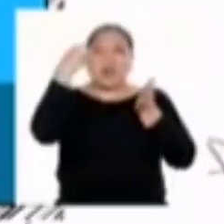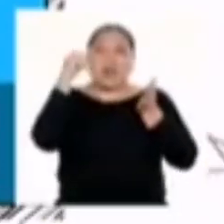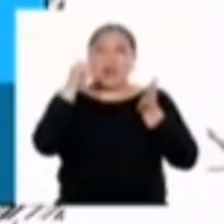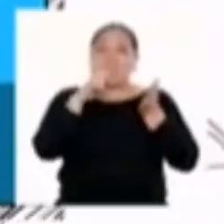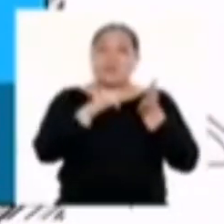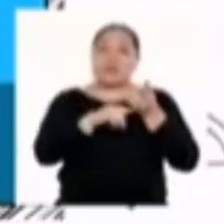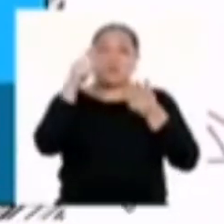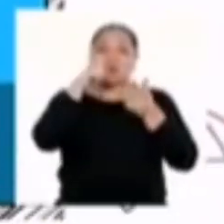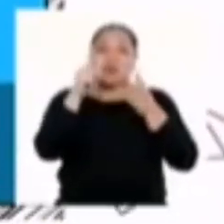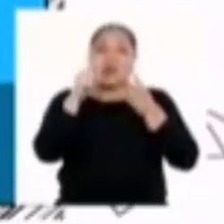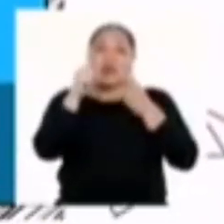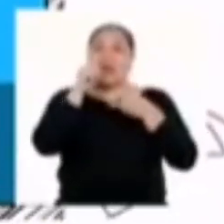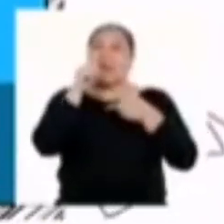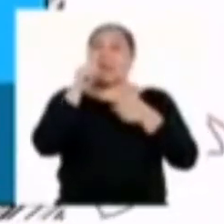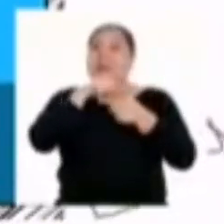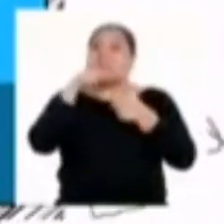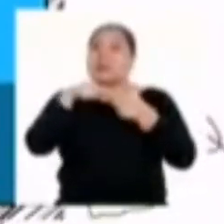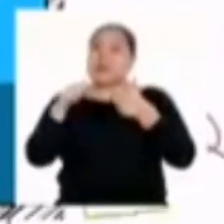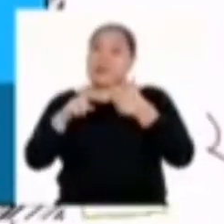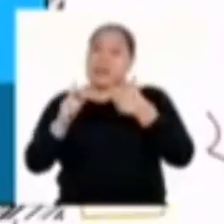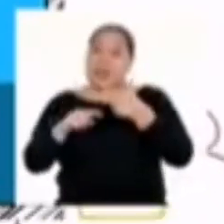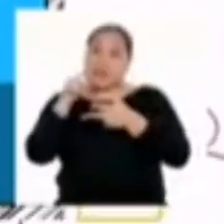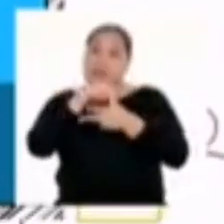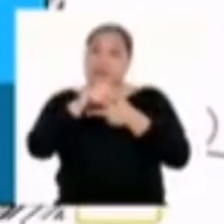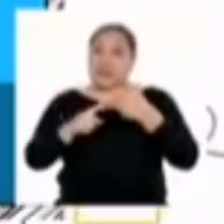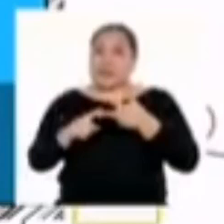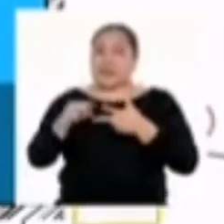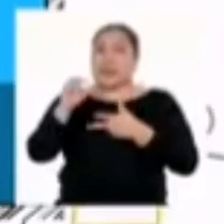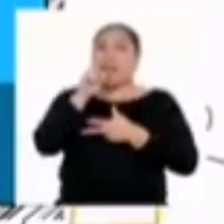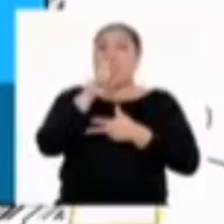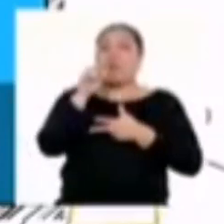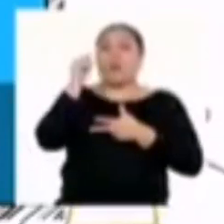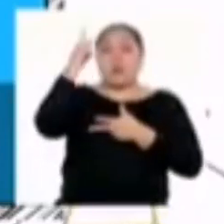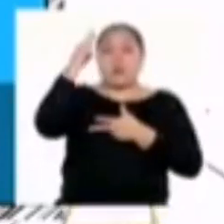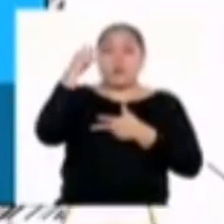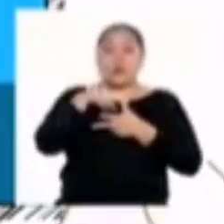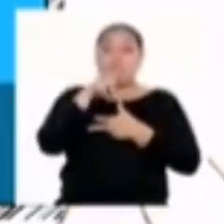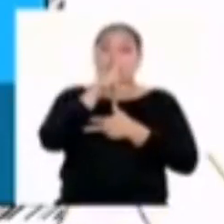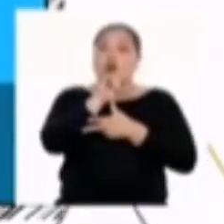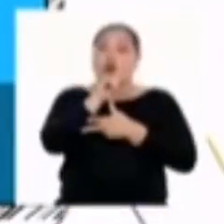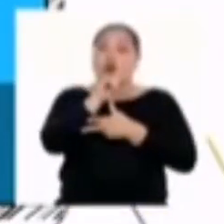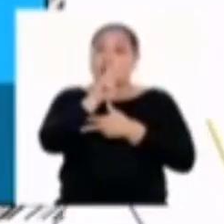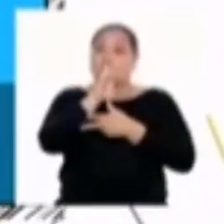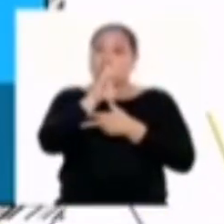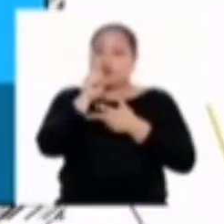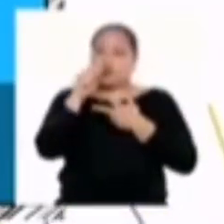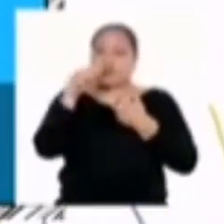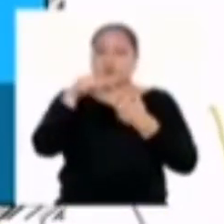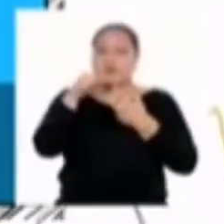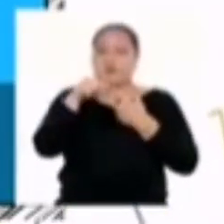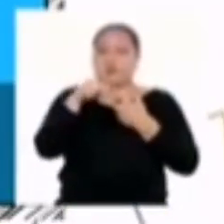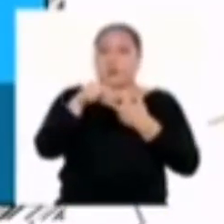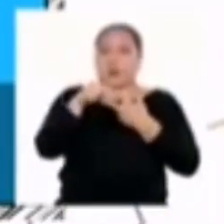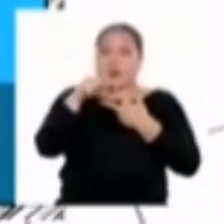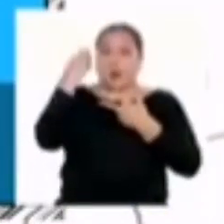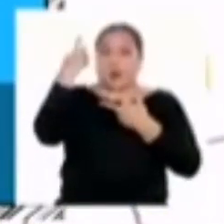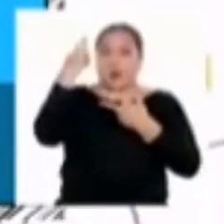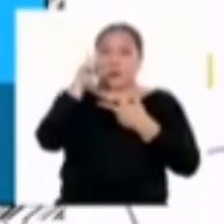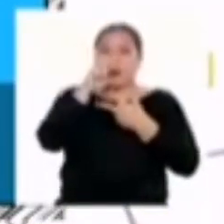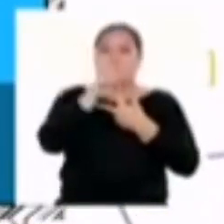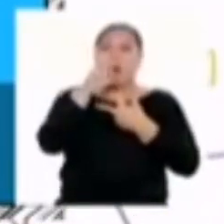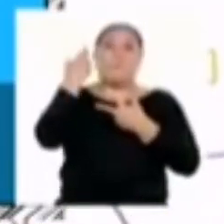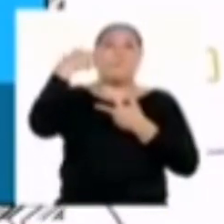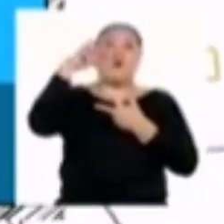dan de 3 formas muy distintas. Los argumentos racionales lógicos, los argumentos racionales